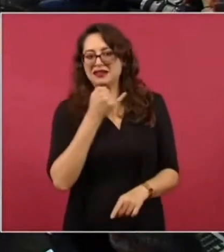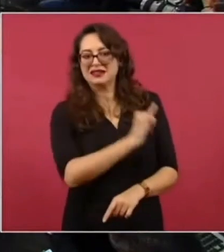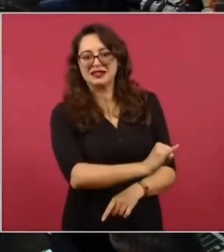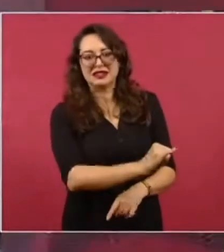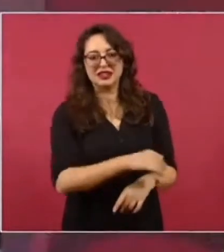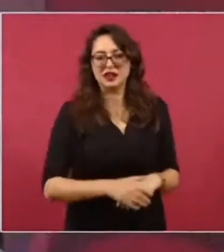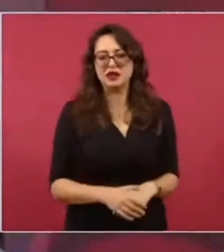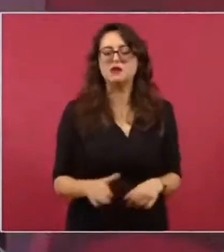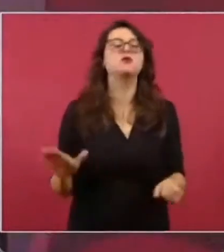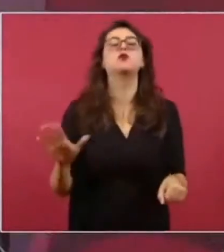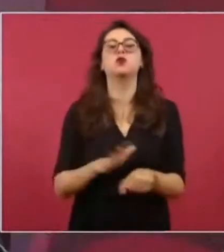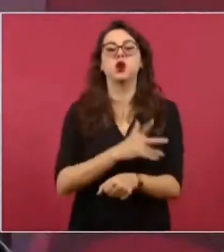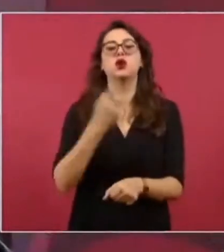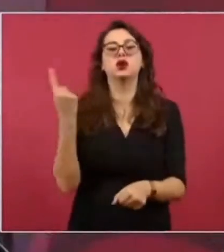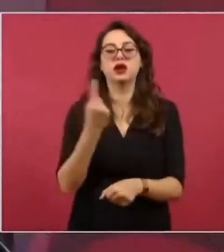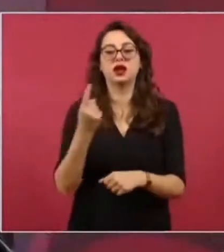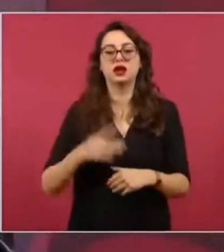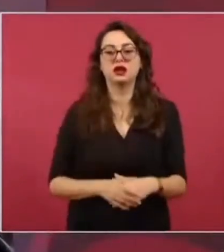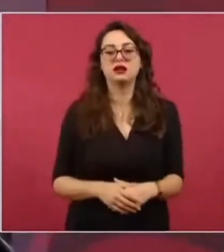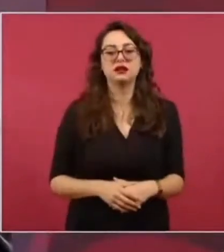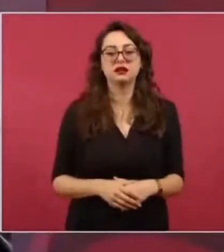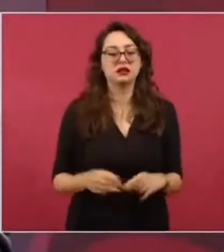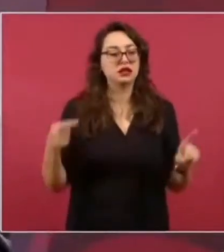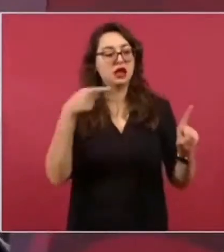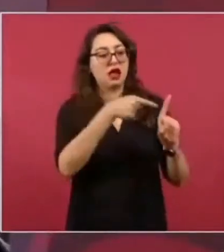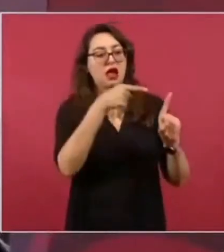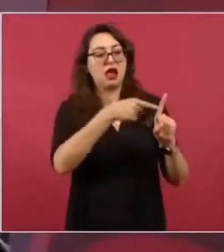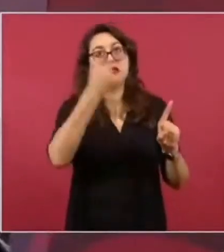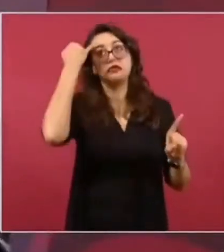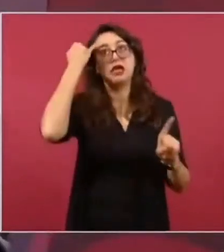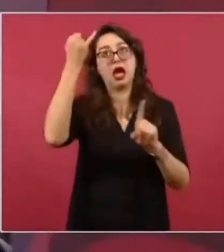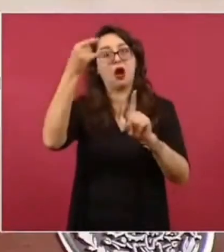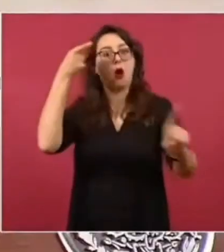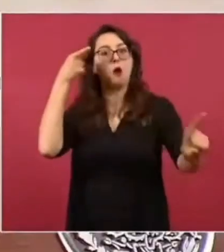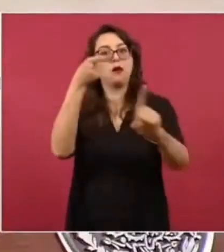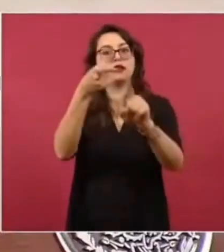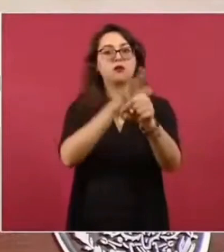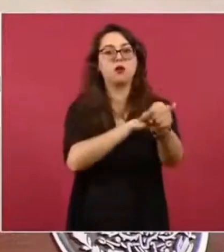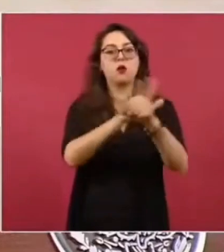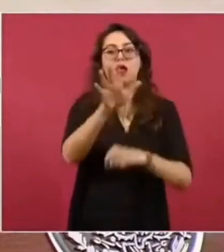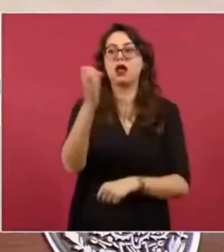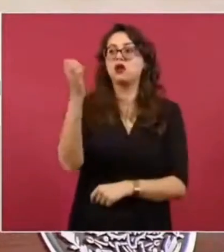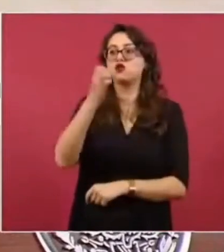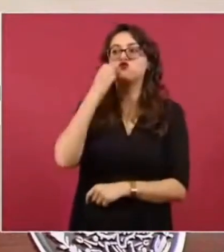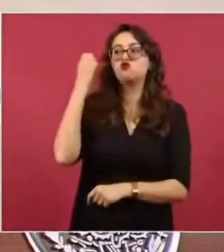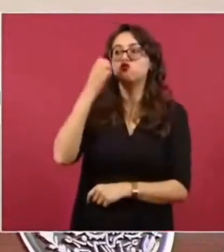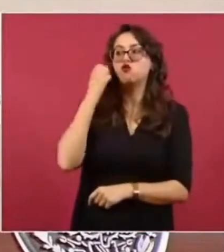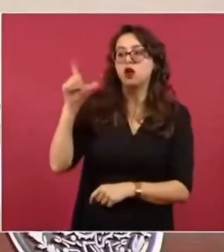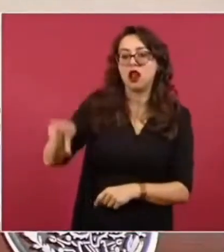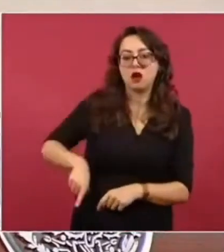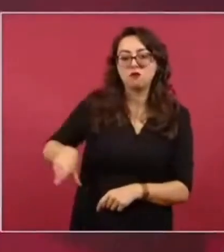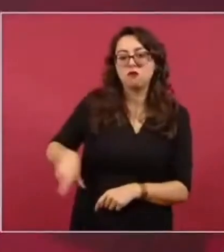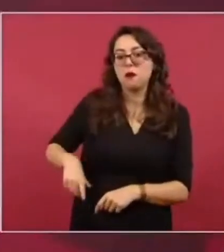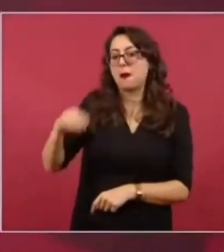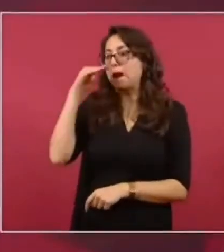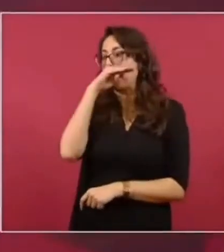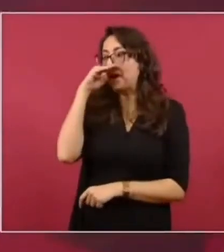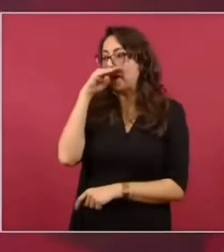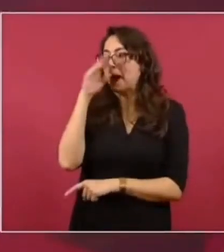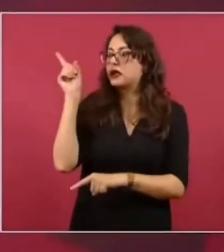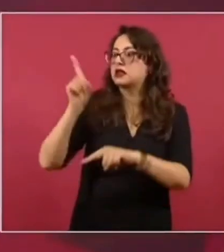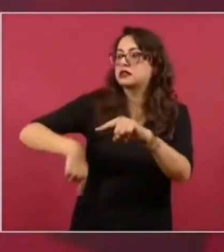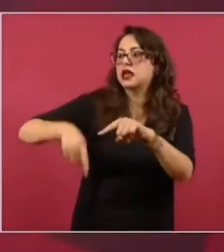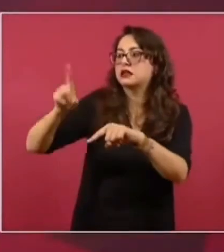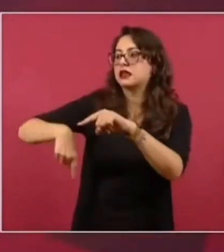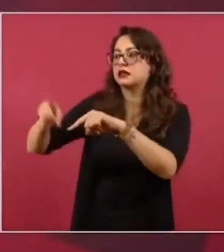el propósito era la privatización de la educación. Yo siempre he dicho que no estoy en contra de la educación